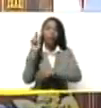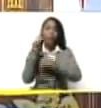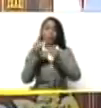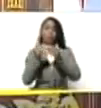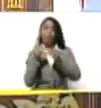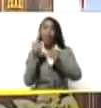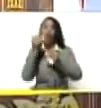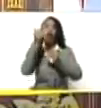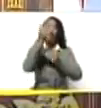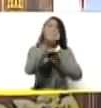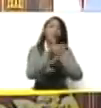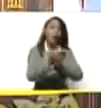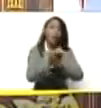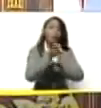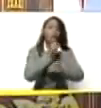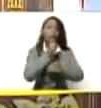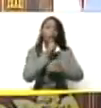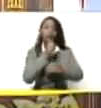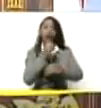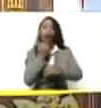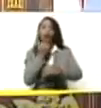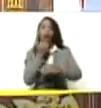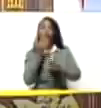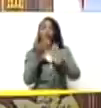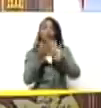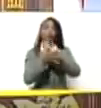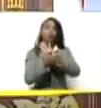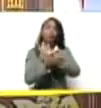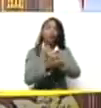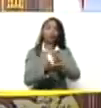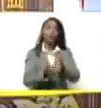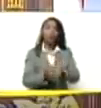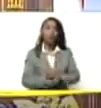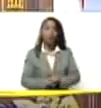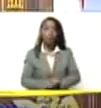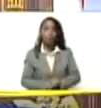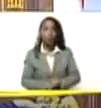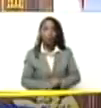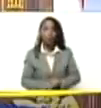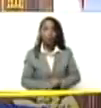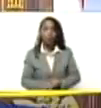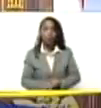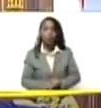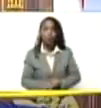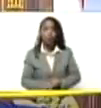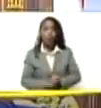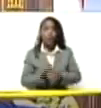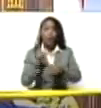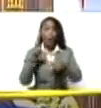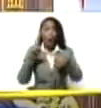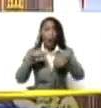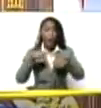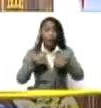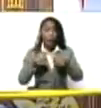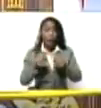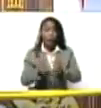y decirle a todo el pueblo de venezuela hemos obtenido un buen resultado